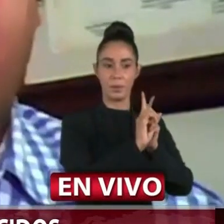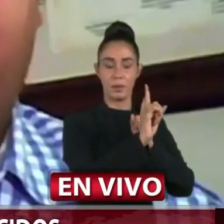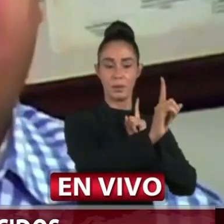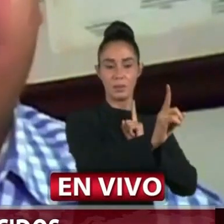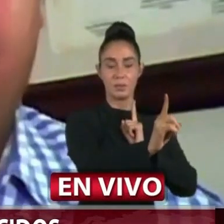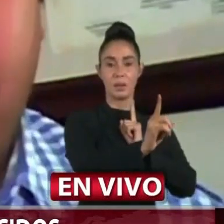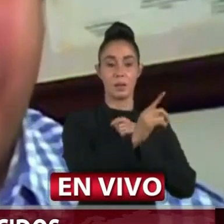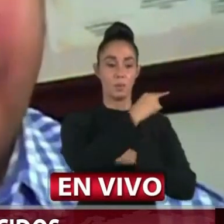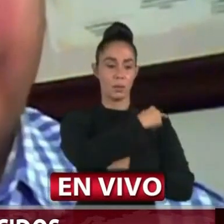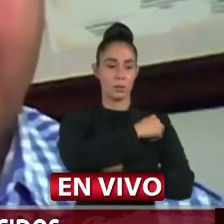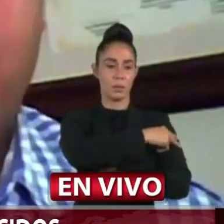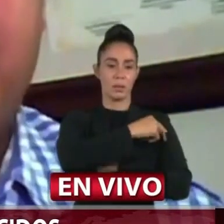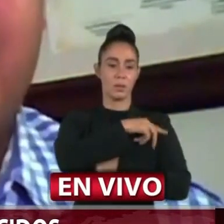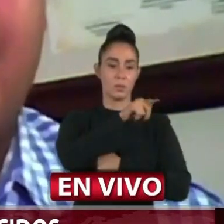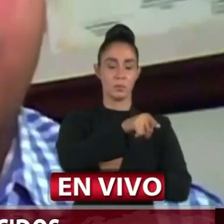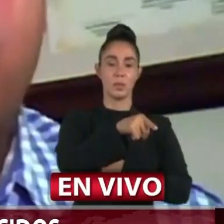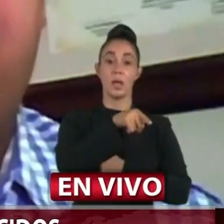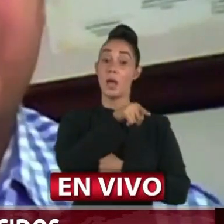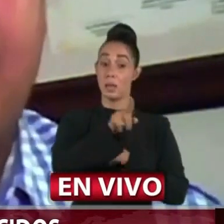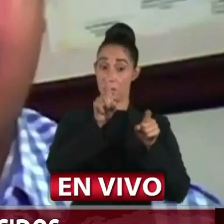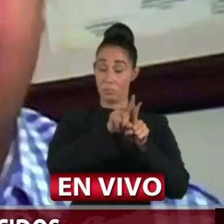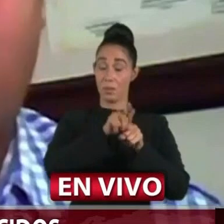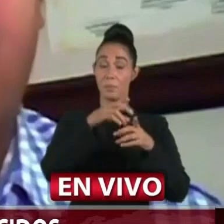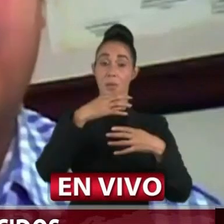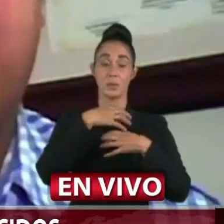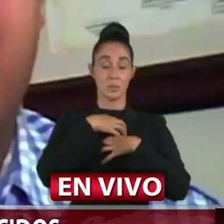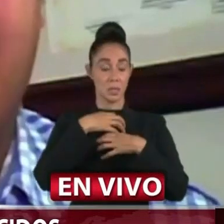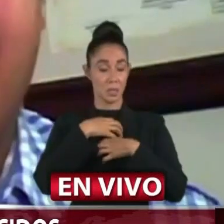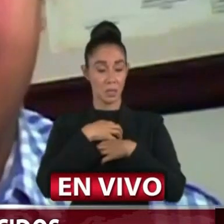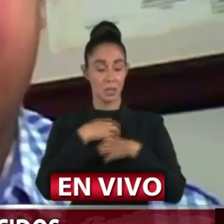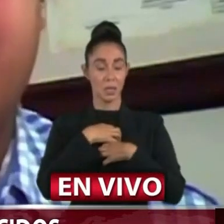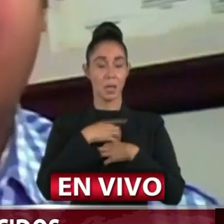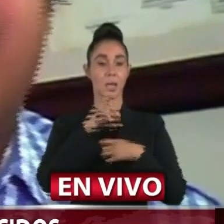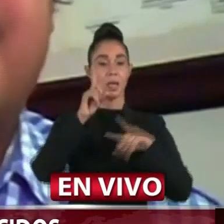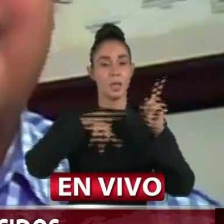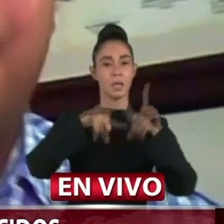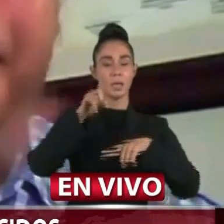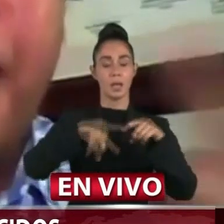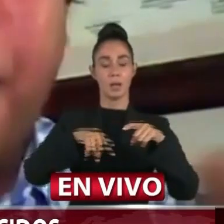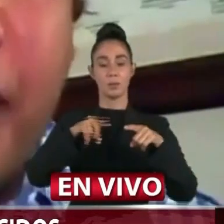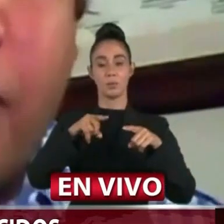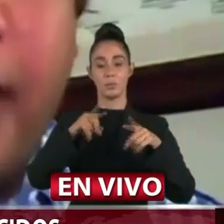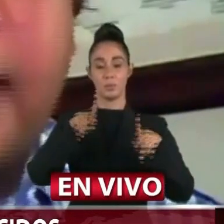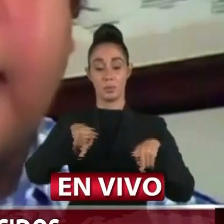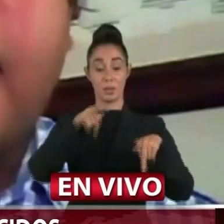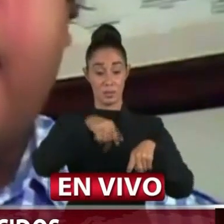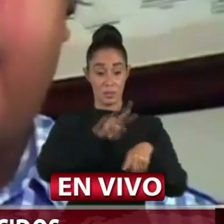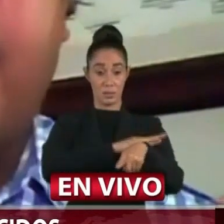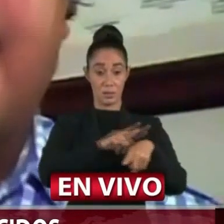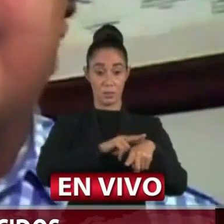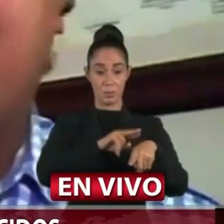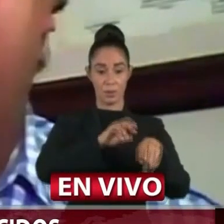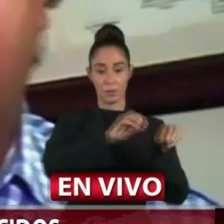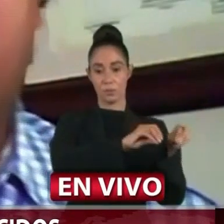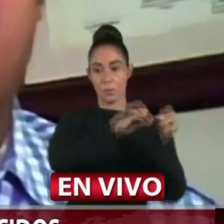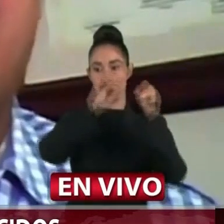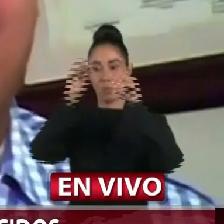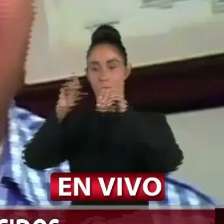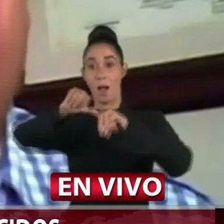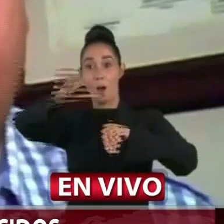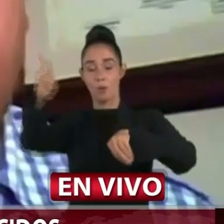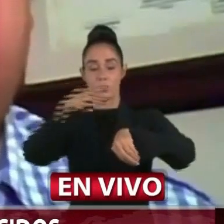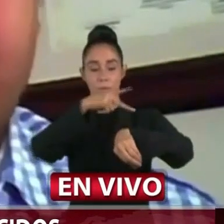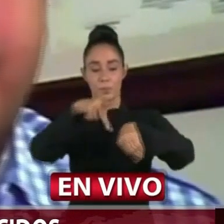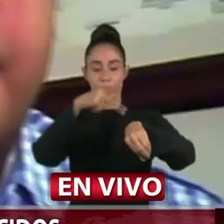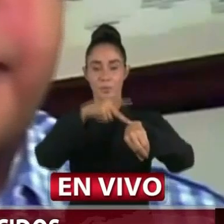proceso, porque también nos llegan las denuncias de que muchos pacientes de La Romana son trasladados hacia San Pedro de Macorís y hacia la provincia de